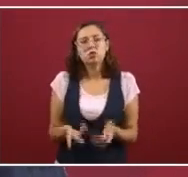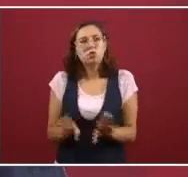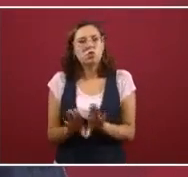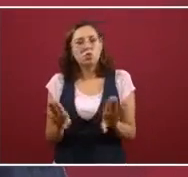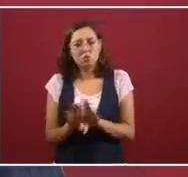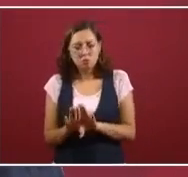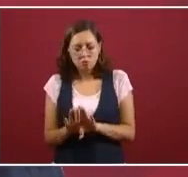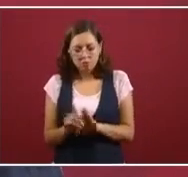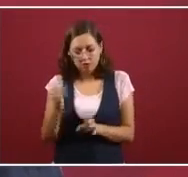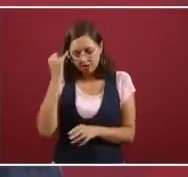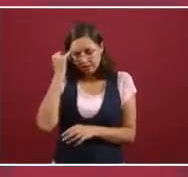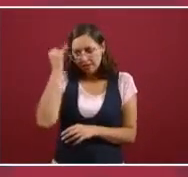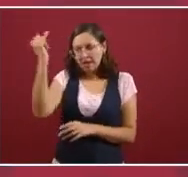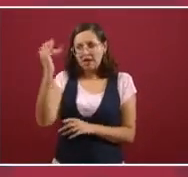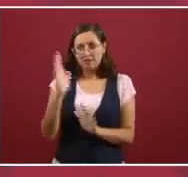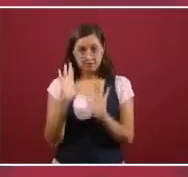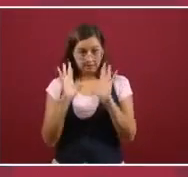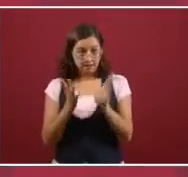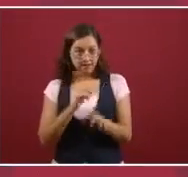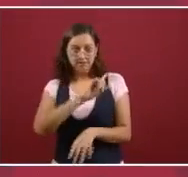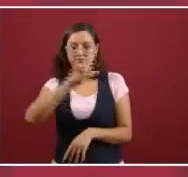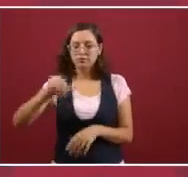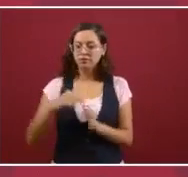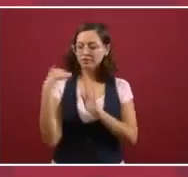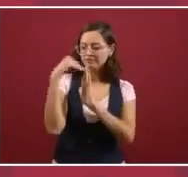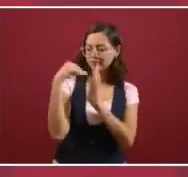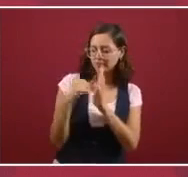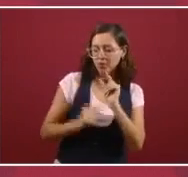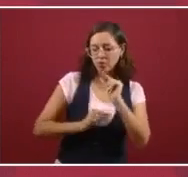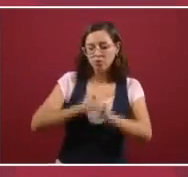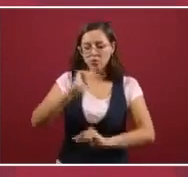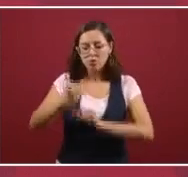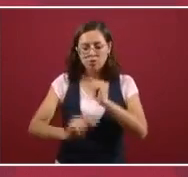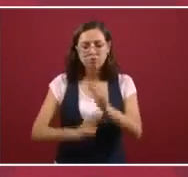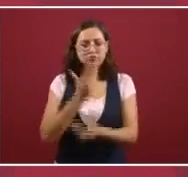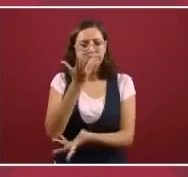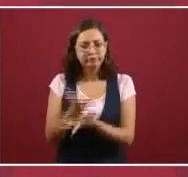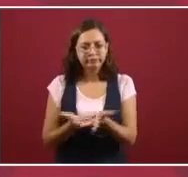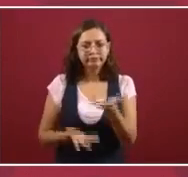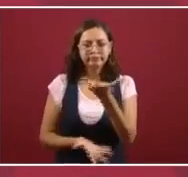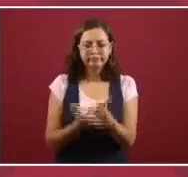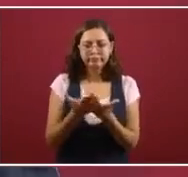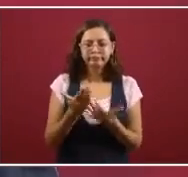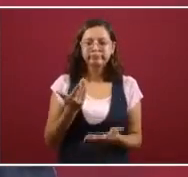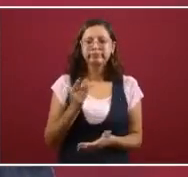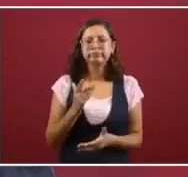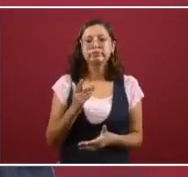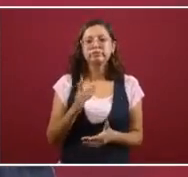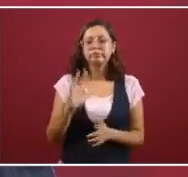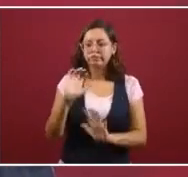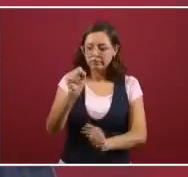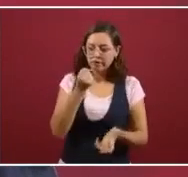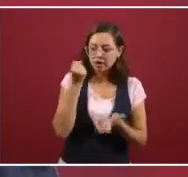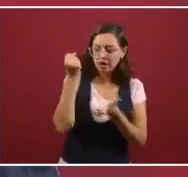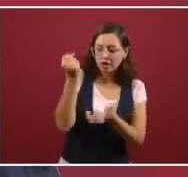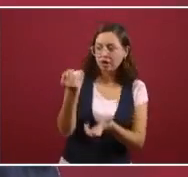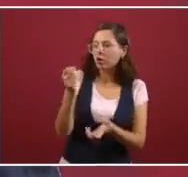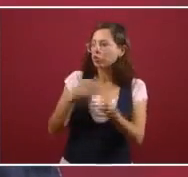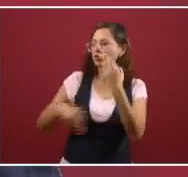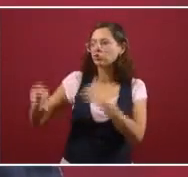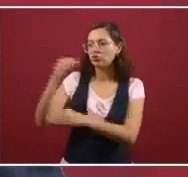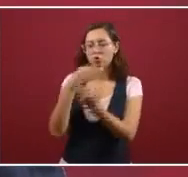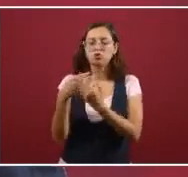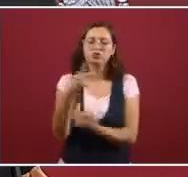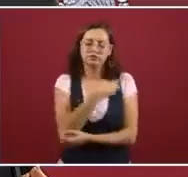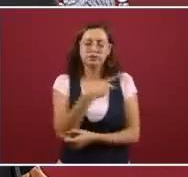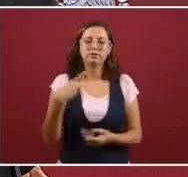ir construyendo poco a poco y vamos a tener que ir determinando cuáles son los recursos y las contribuciones que todos tenemos que